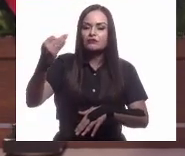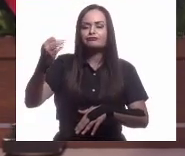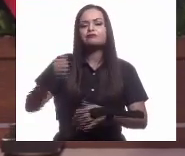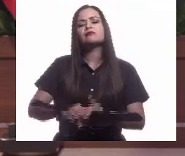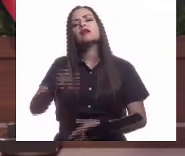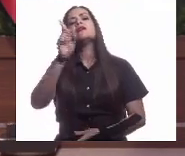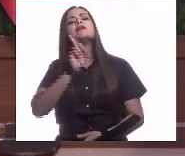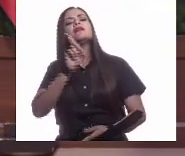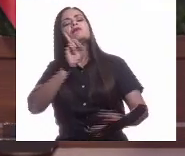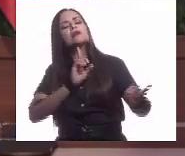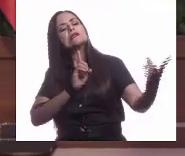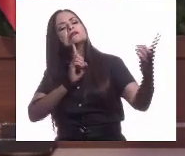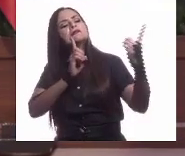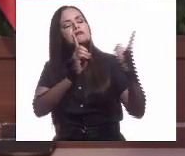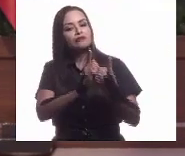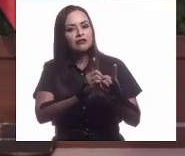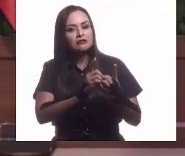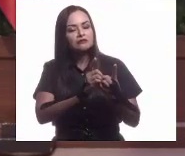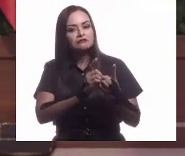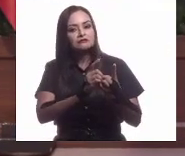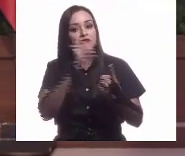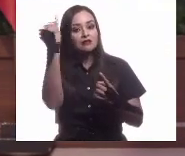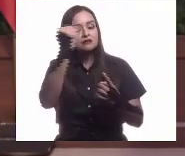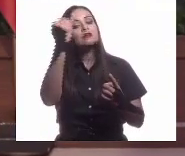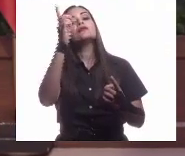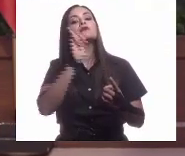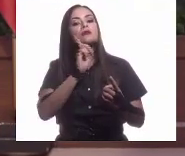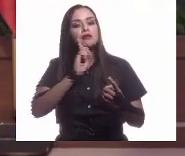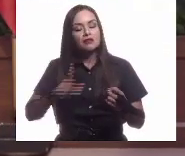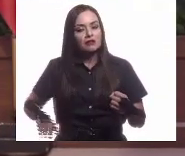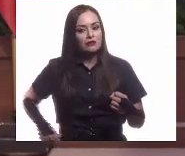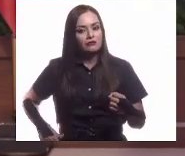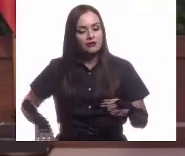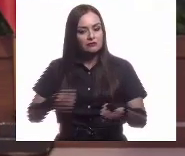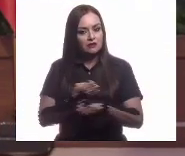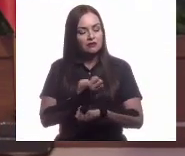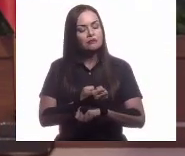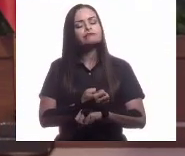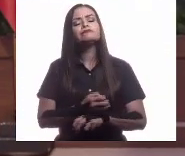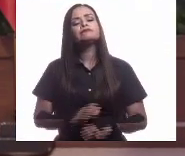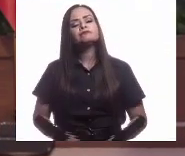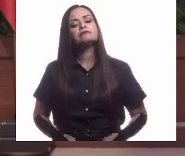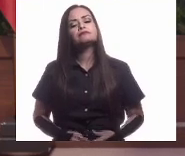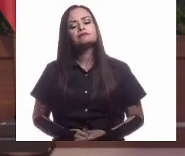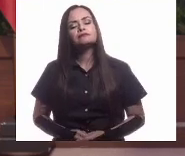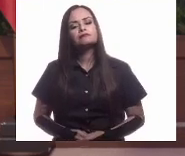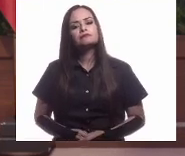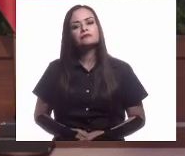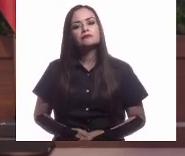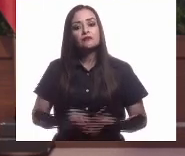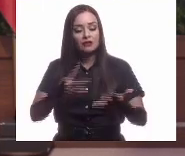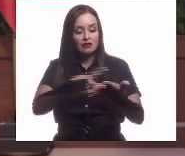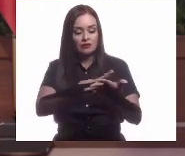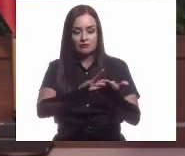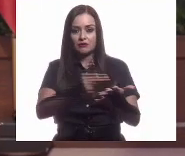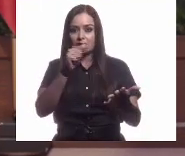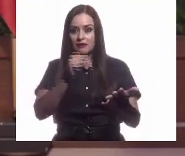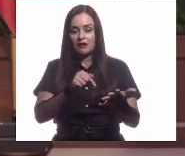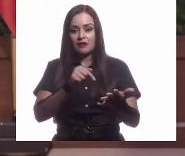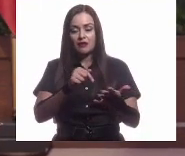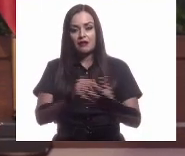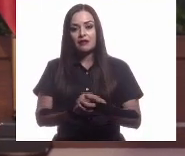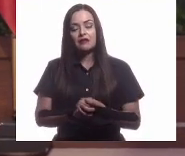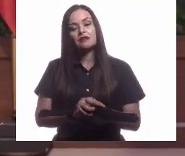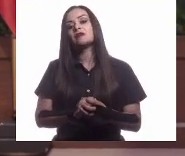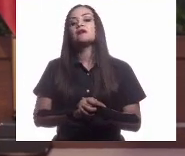mujer al Instituto de la Mujer del Gobierno del Estado y ahí, en un programa que tenemos que se llama Crédito